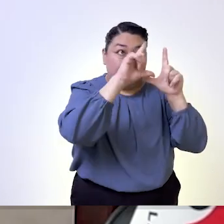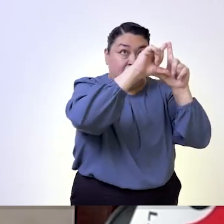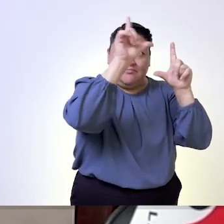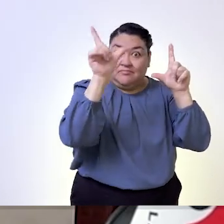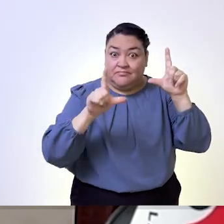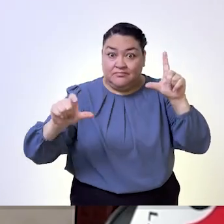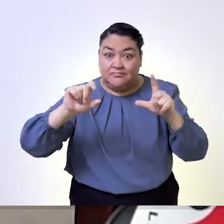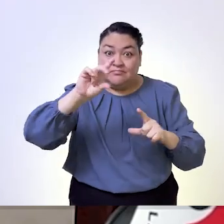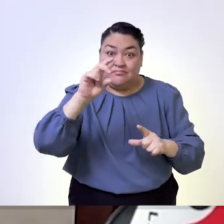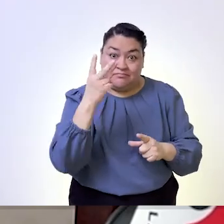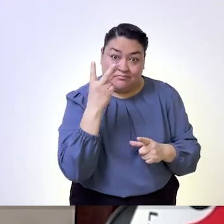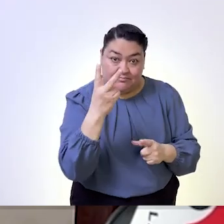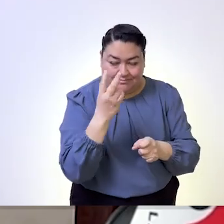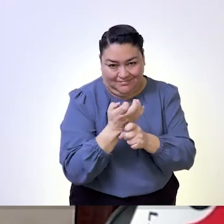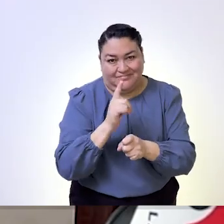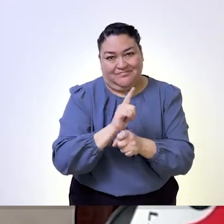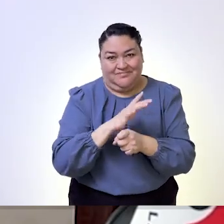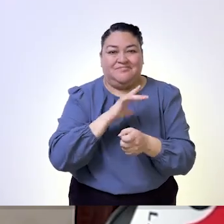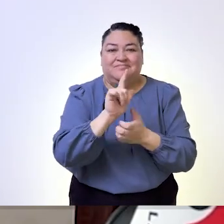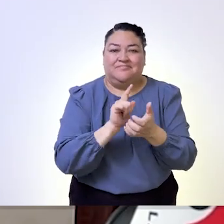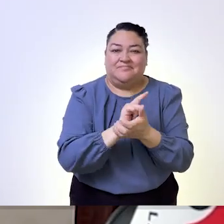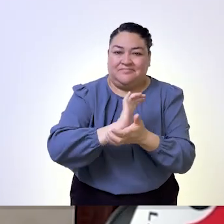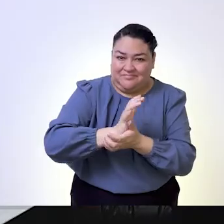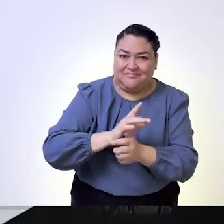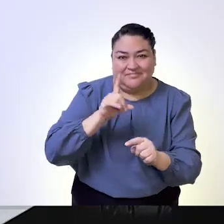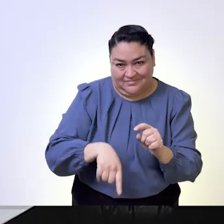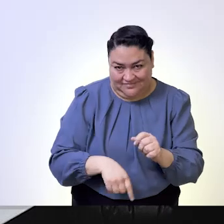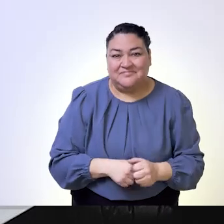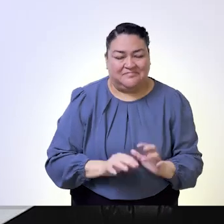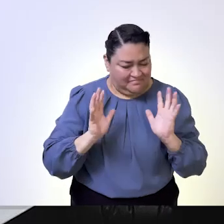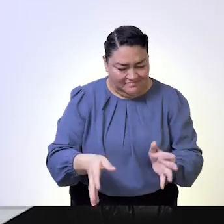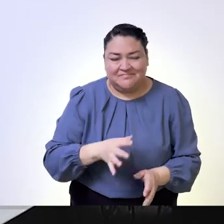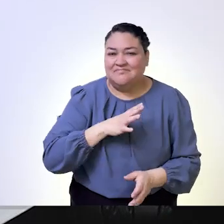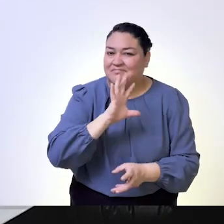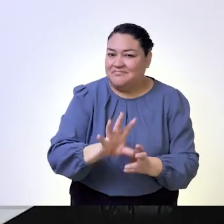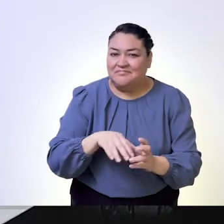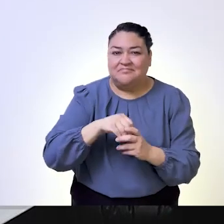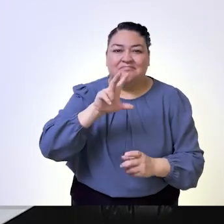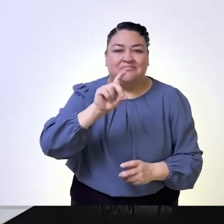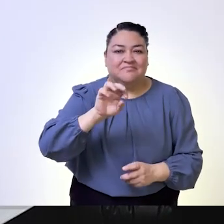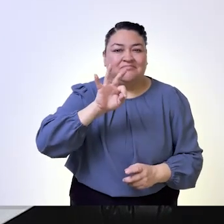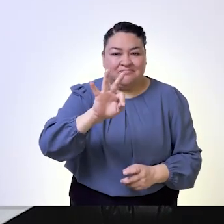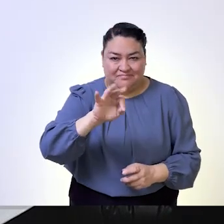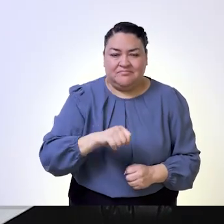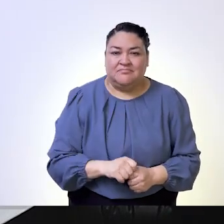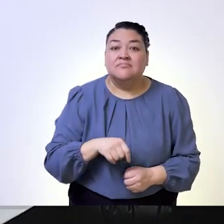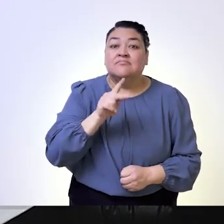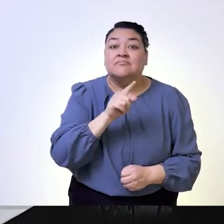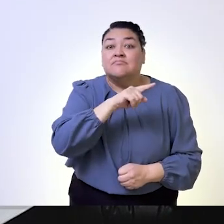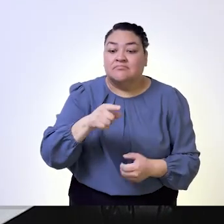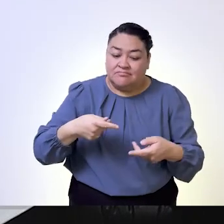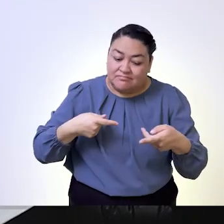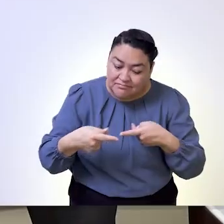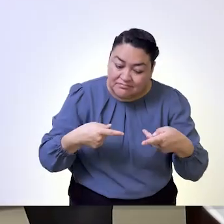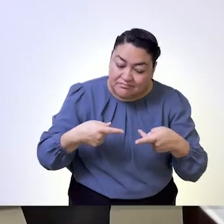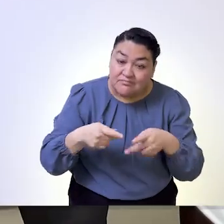32 correspondientes a los congresos estatales. Sin embargo, y es muy importante decirlo, que